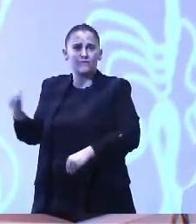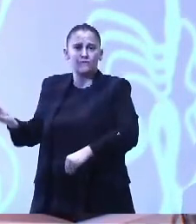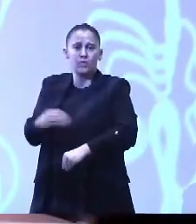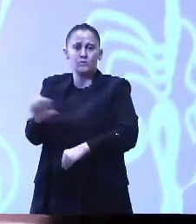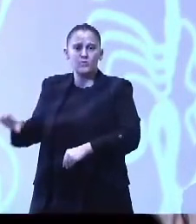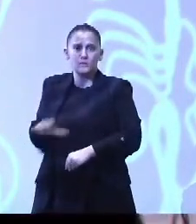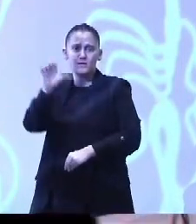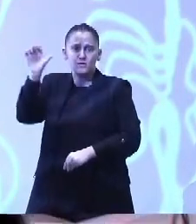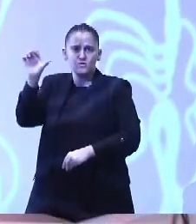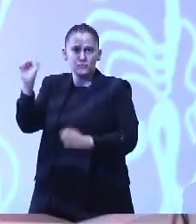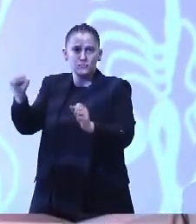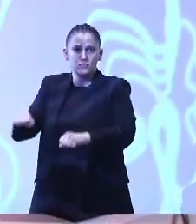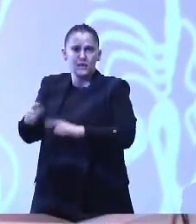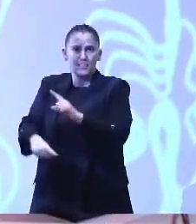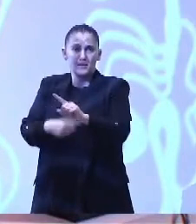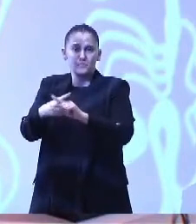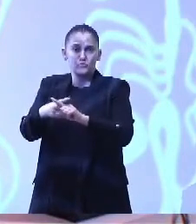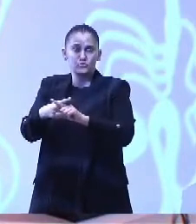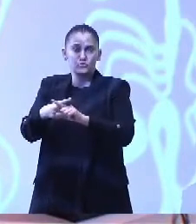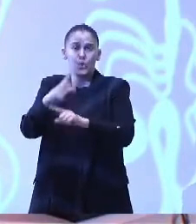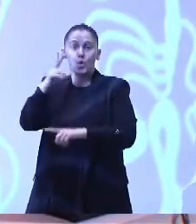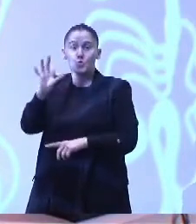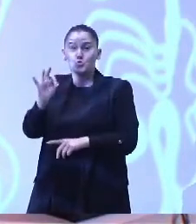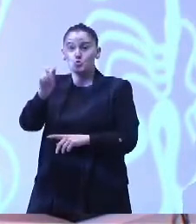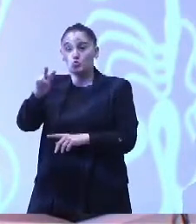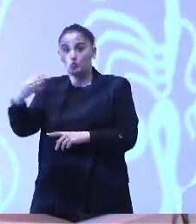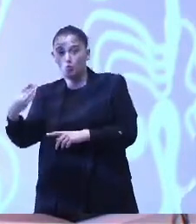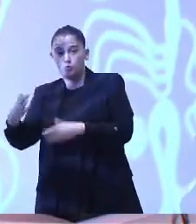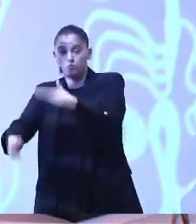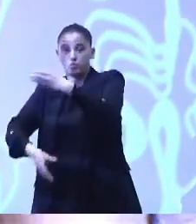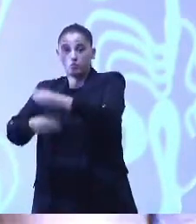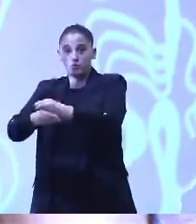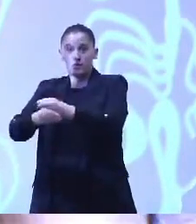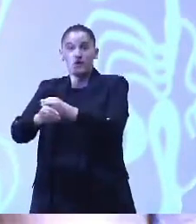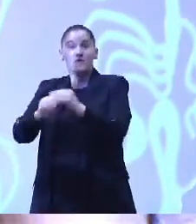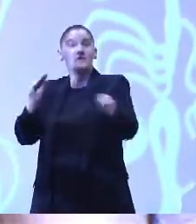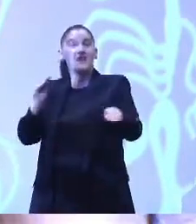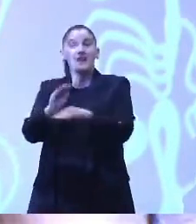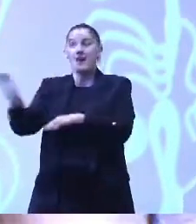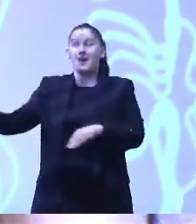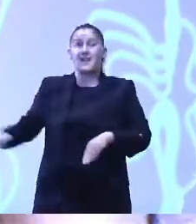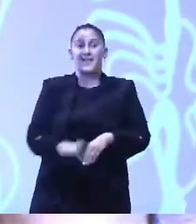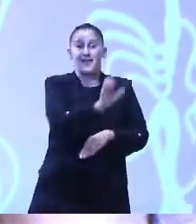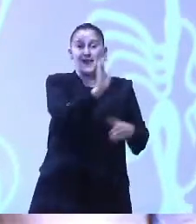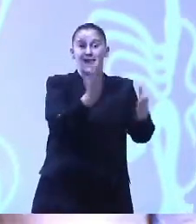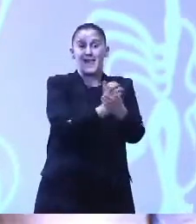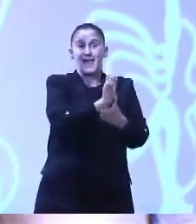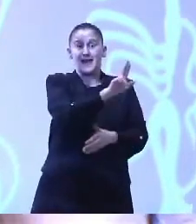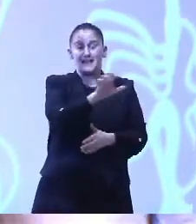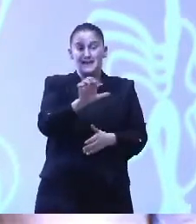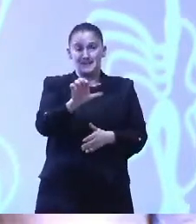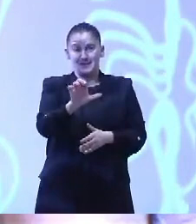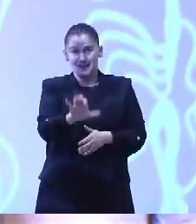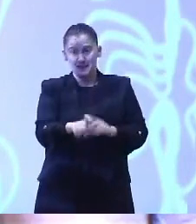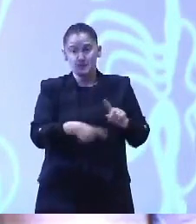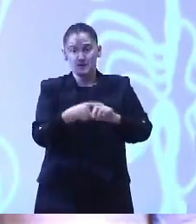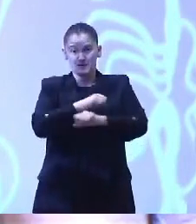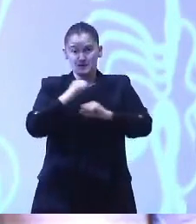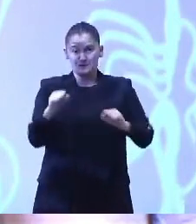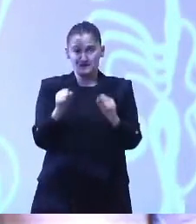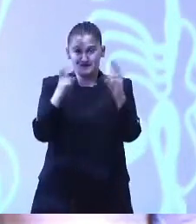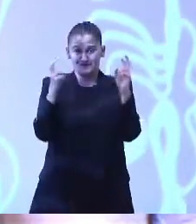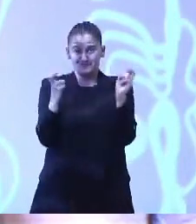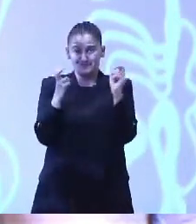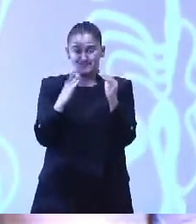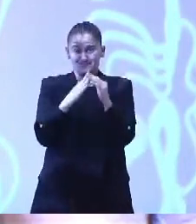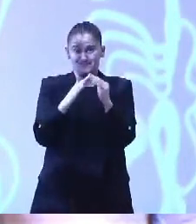europeos, además de un fondo SUR, que era el fondo que financió los ERTEs durante la pandemia y los confinamientos sucesivos que